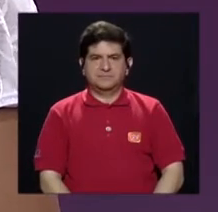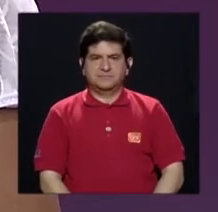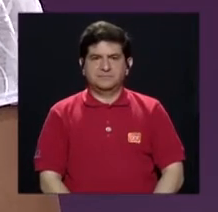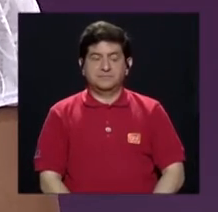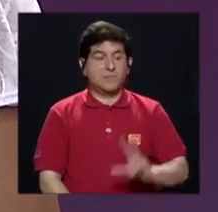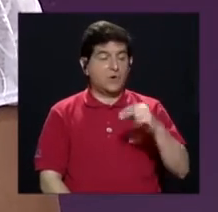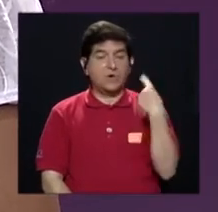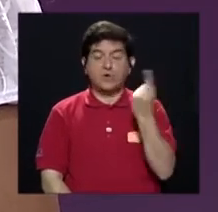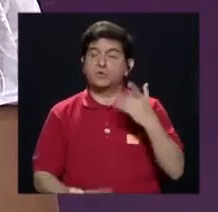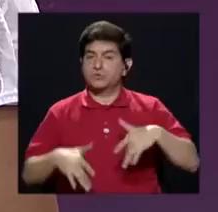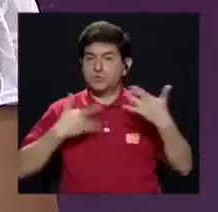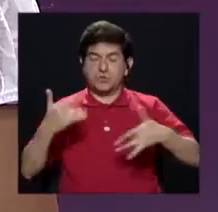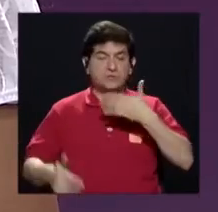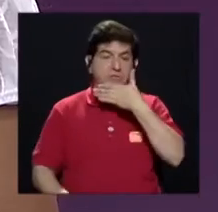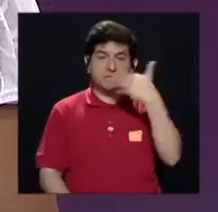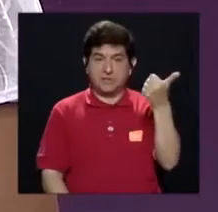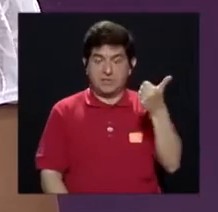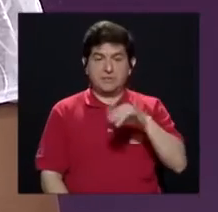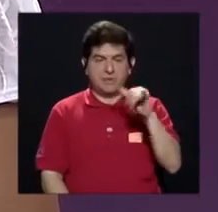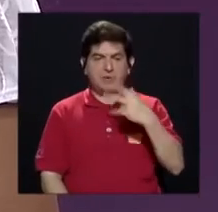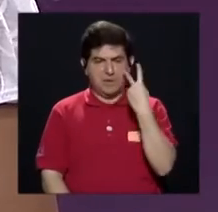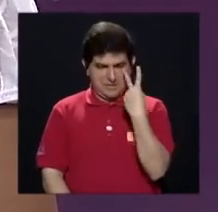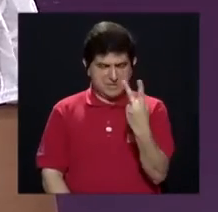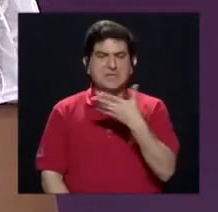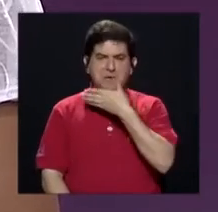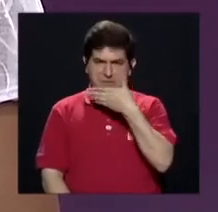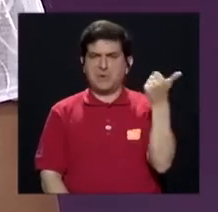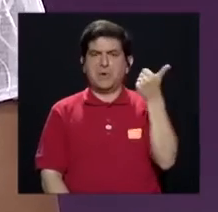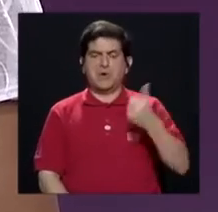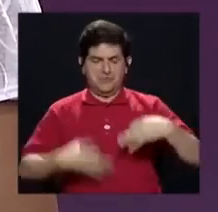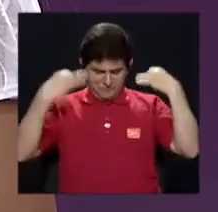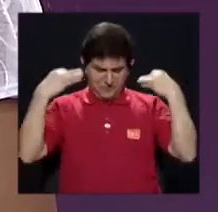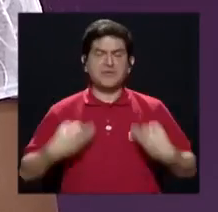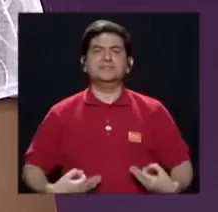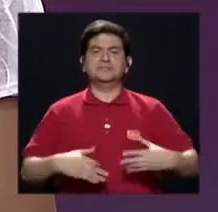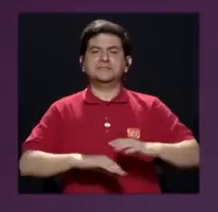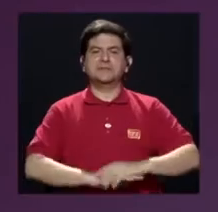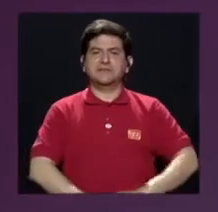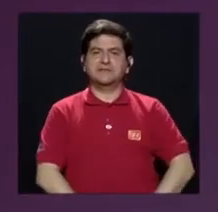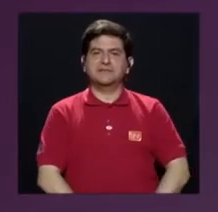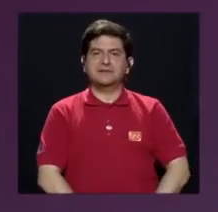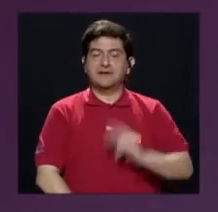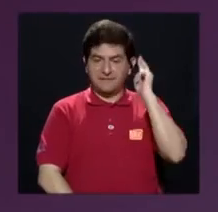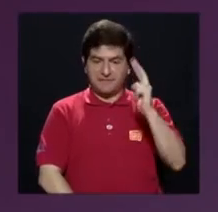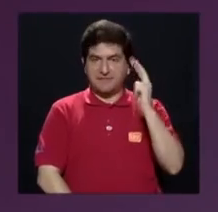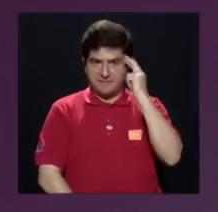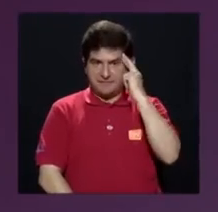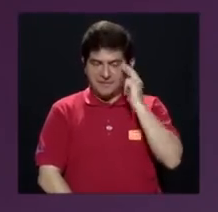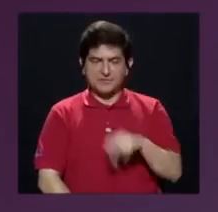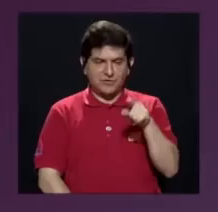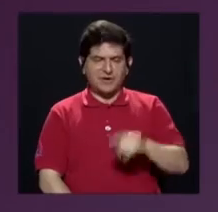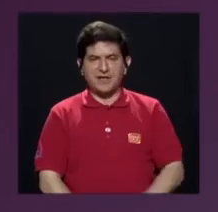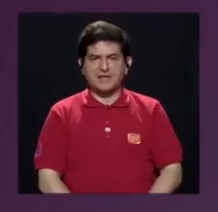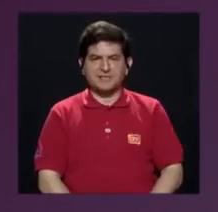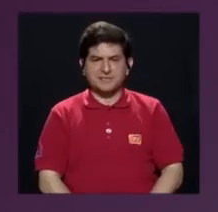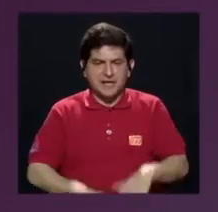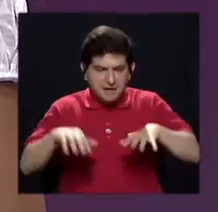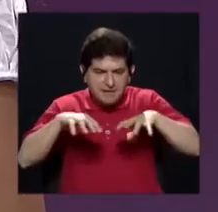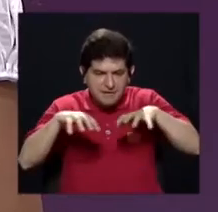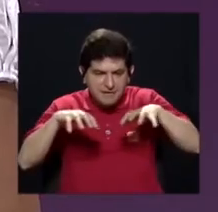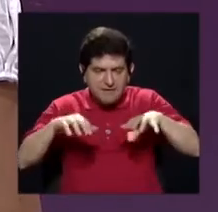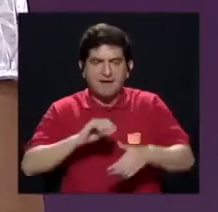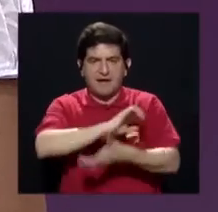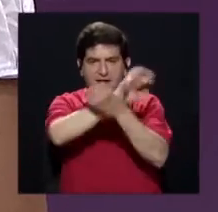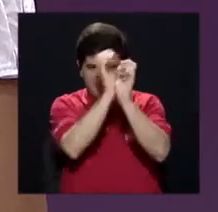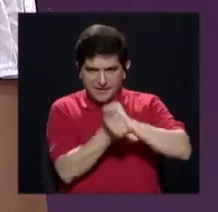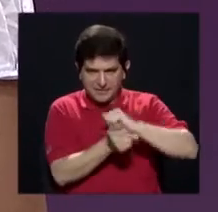no solo se sienten mejor, sino que se ven mejor físicamente, precisamente porque esa vibración ha cambiado en